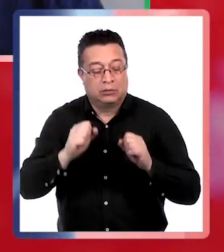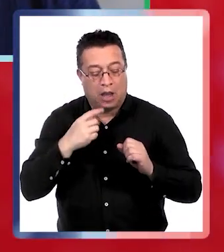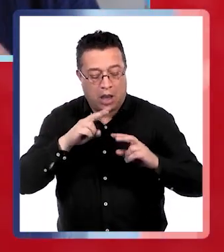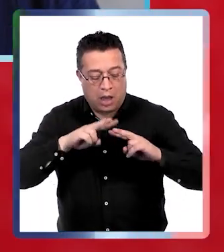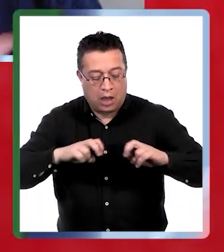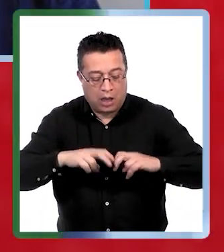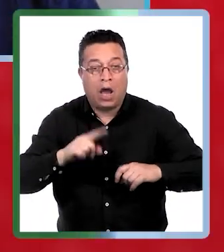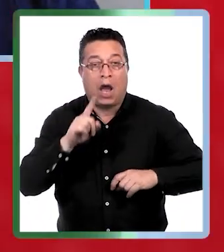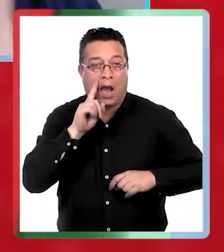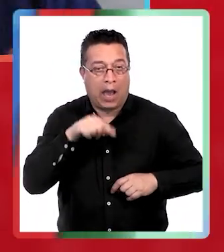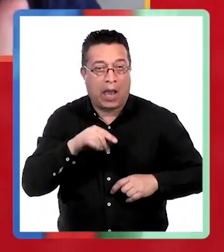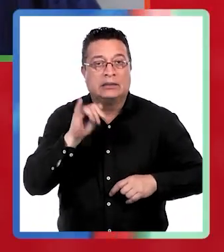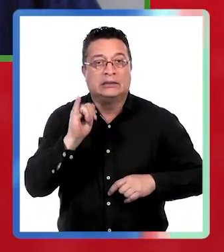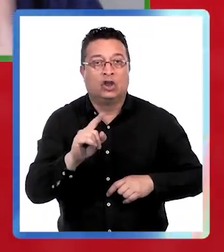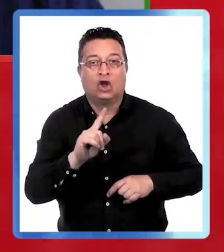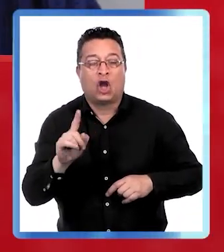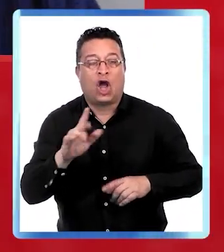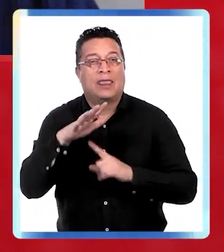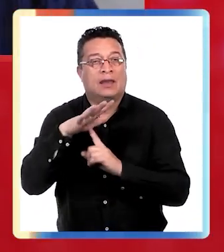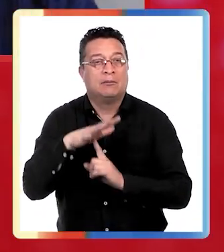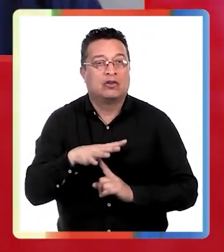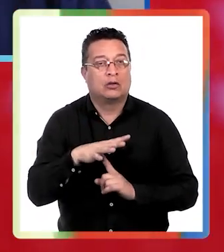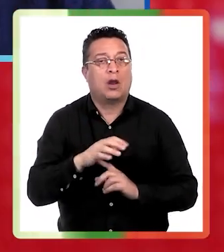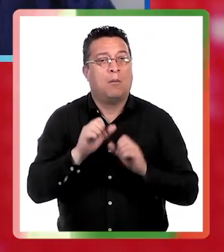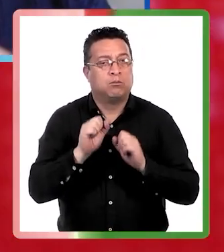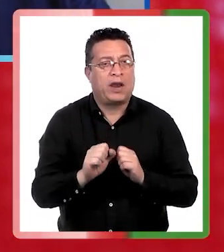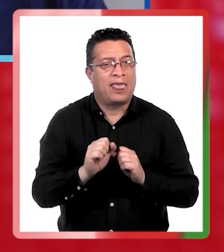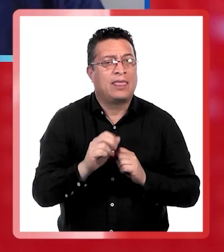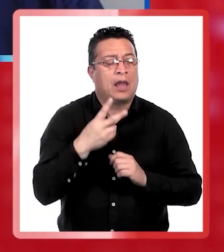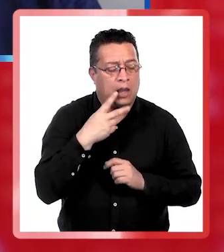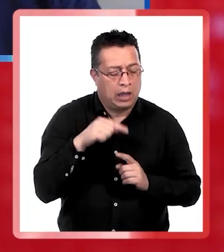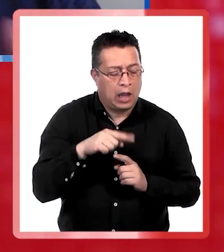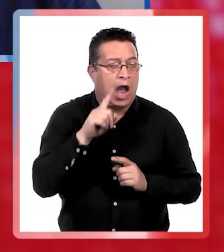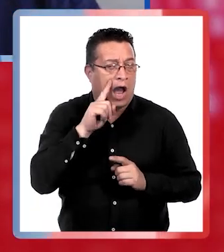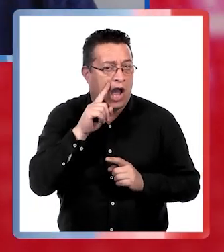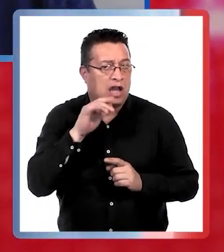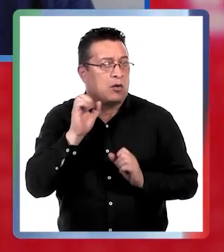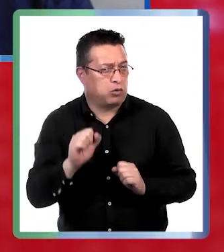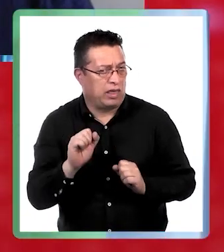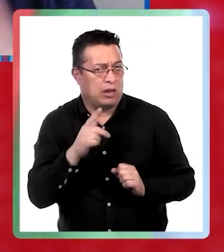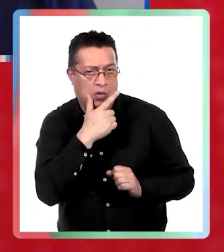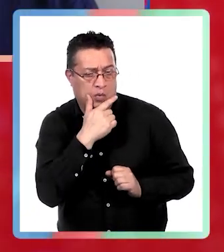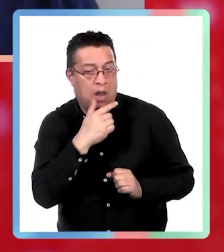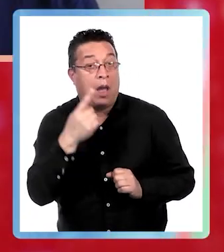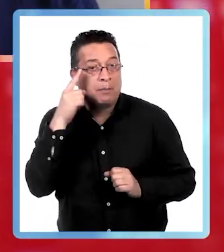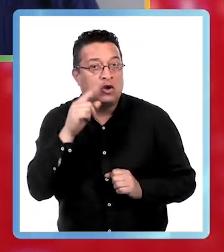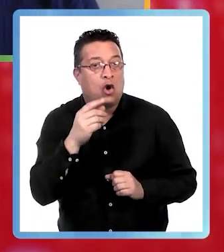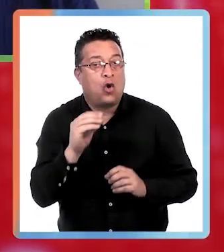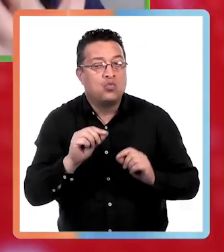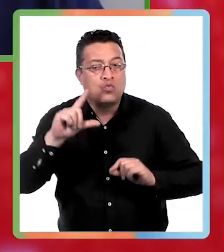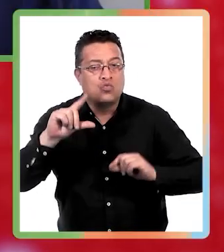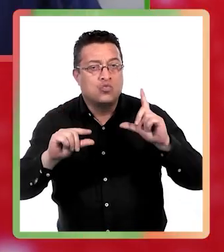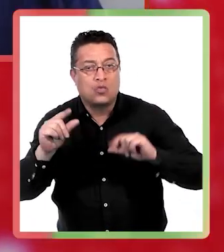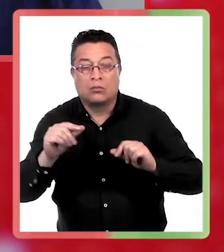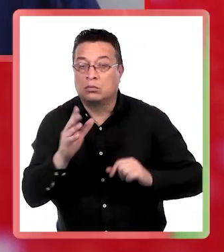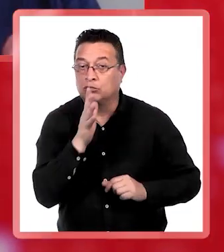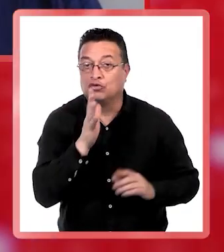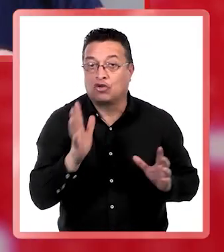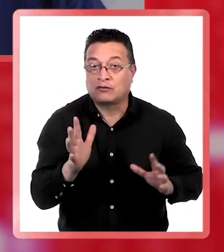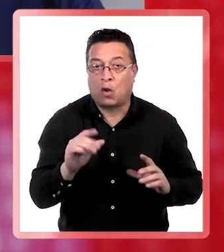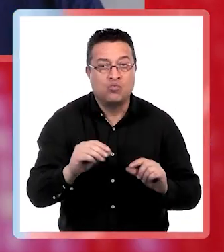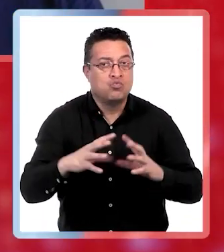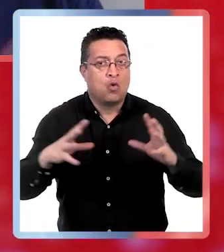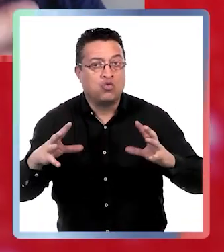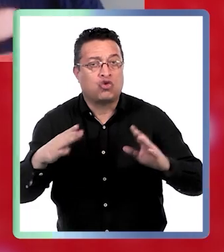queremos saber si en Chile existe o no discriminación. Podemos tú y yo suponer que existe, pero no sabemos en qué medida existe,